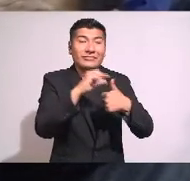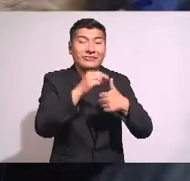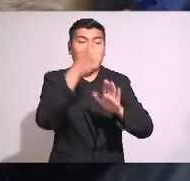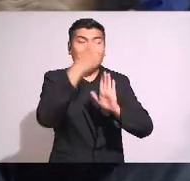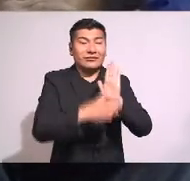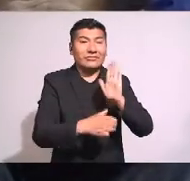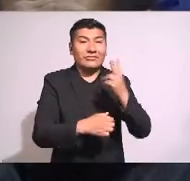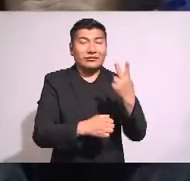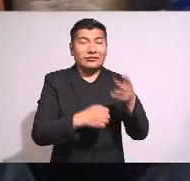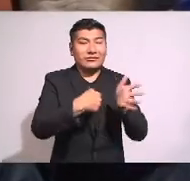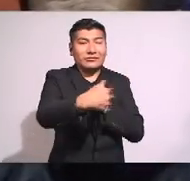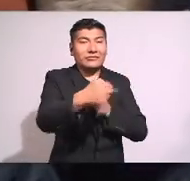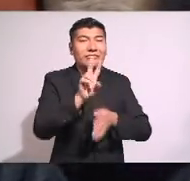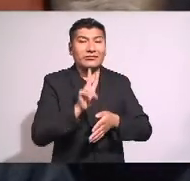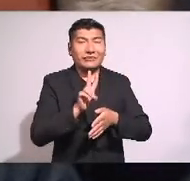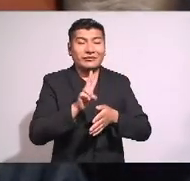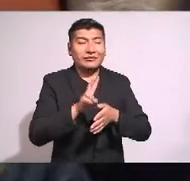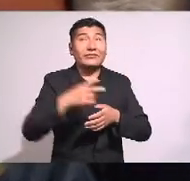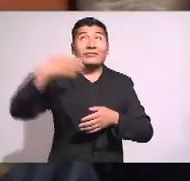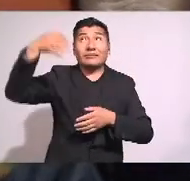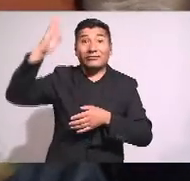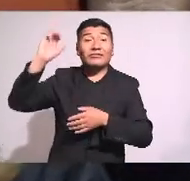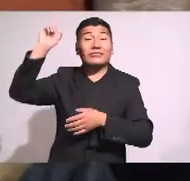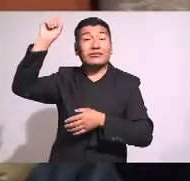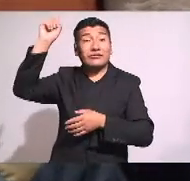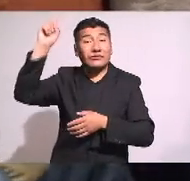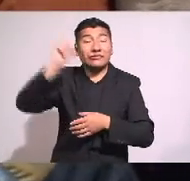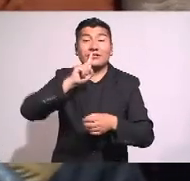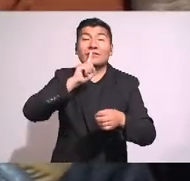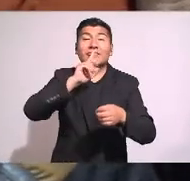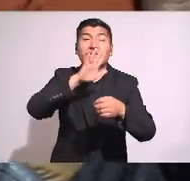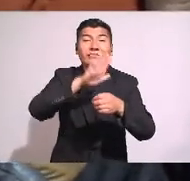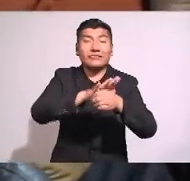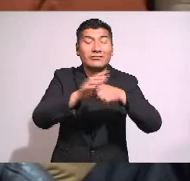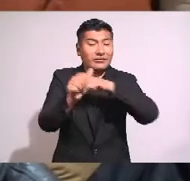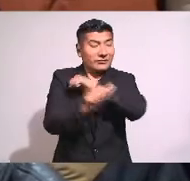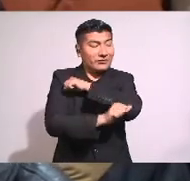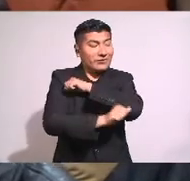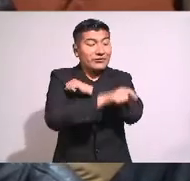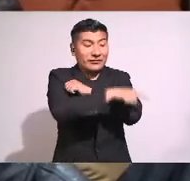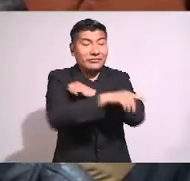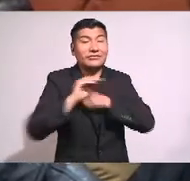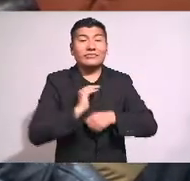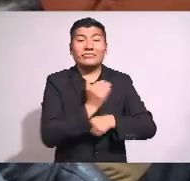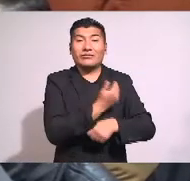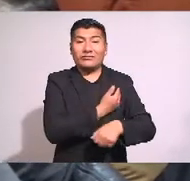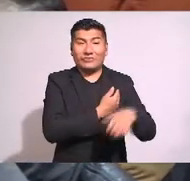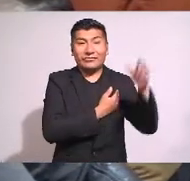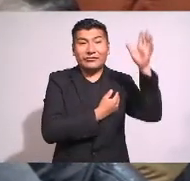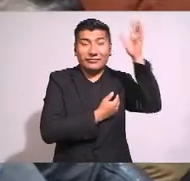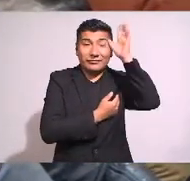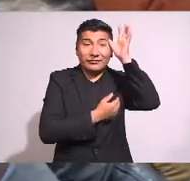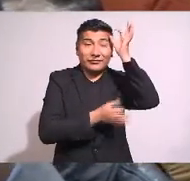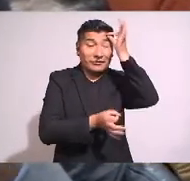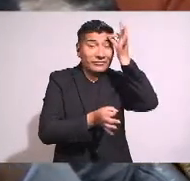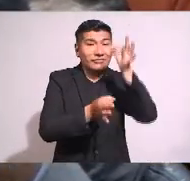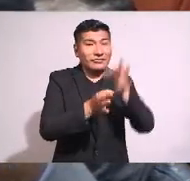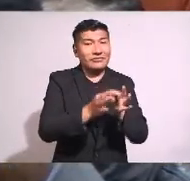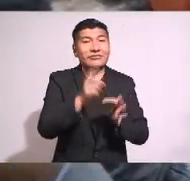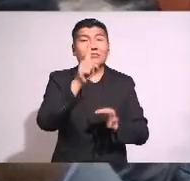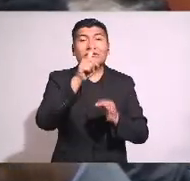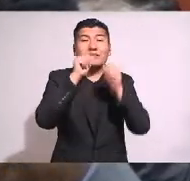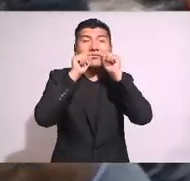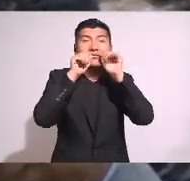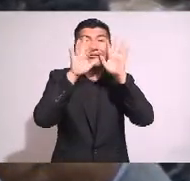Génesis 12:2. Dios promete a Abraham, nuestro padre en la fe, una